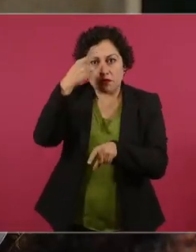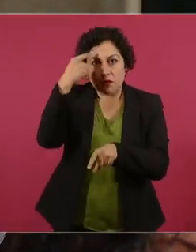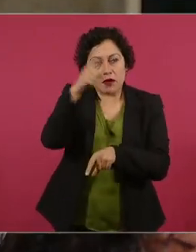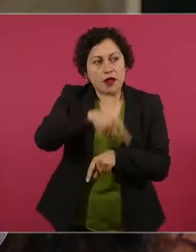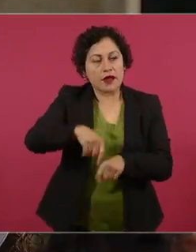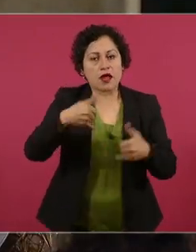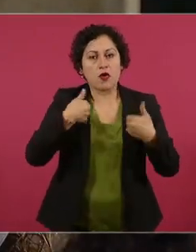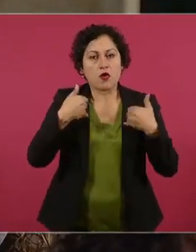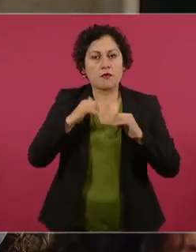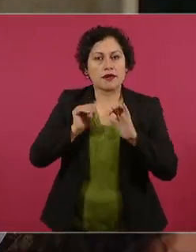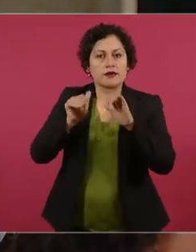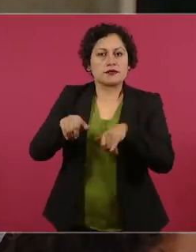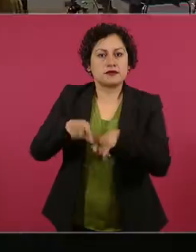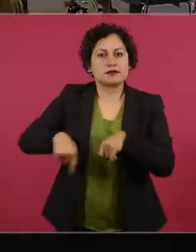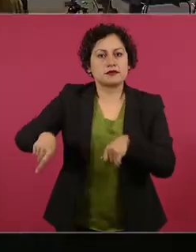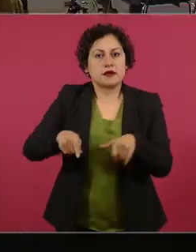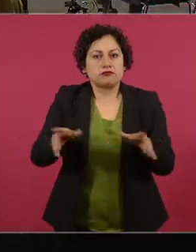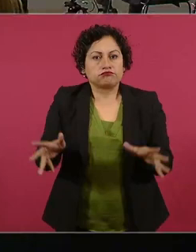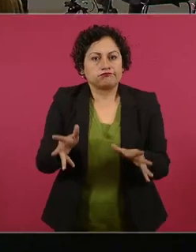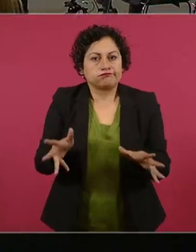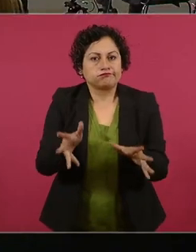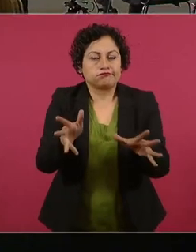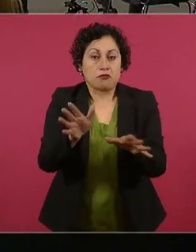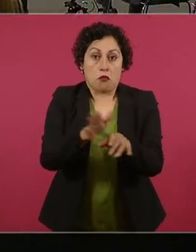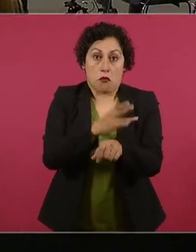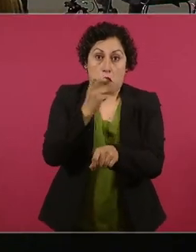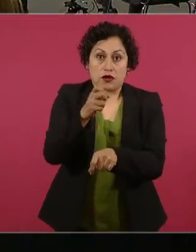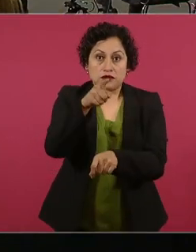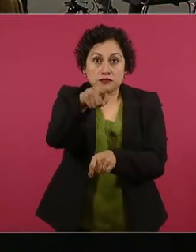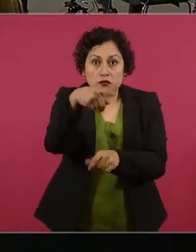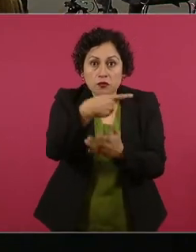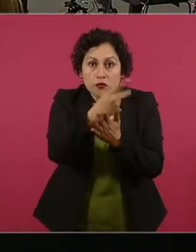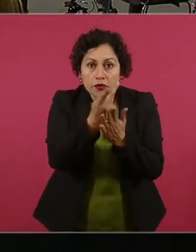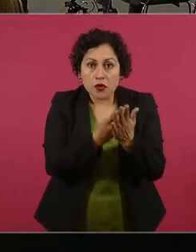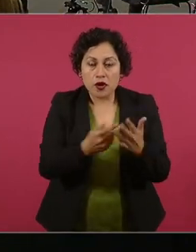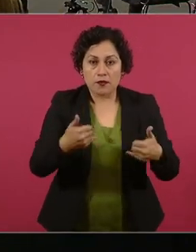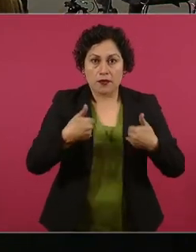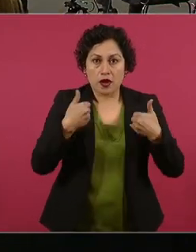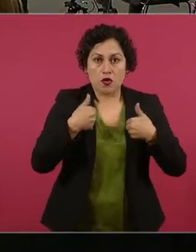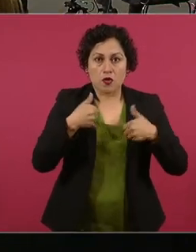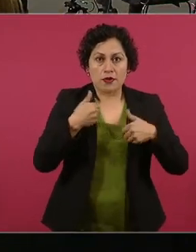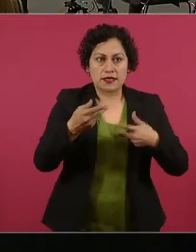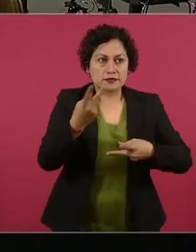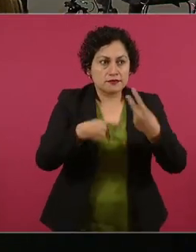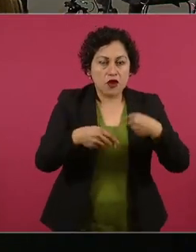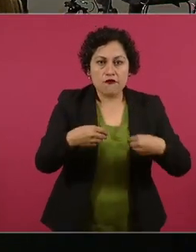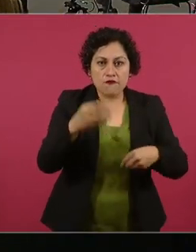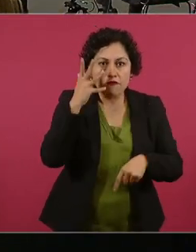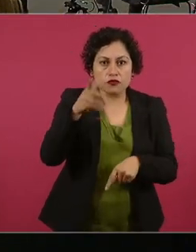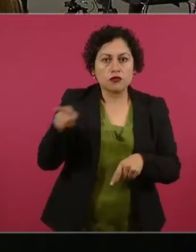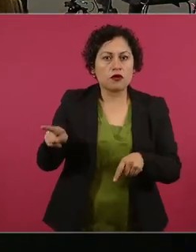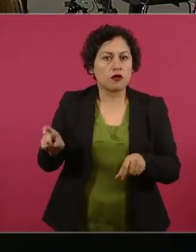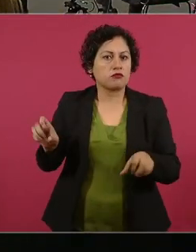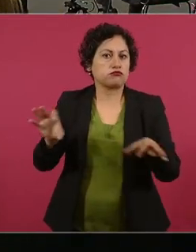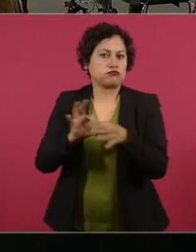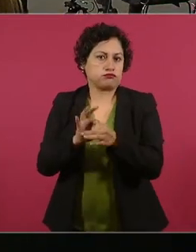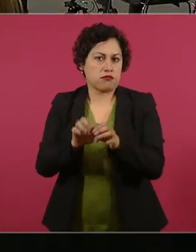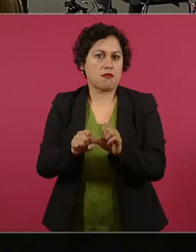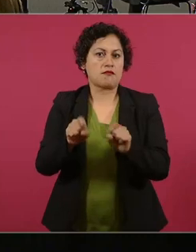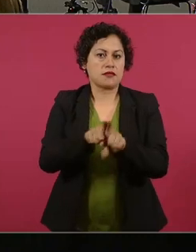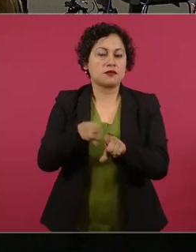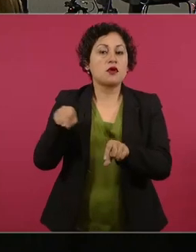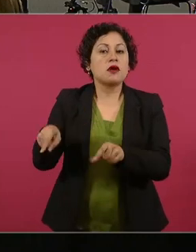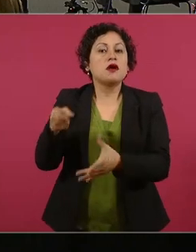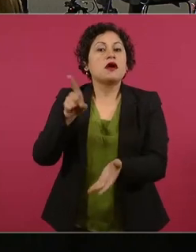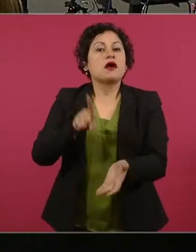jóvenes. Por eso pues, me parece importante en la parte de Jóvenes Construyendo el Futuro. Y en este caso pues, les ofrece oportunidades de desarrollo profesional dentro